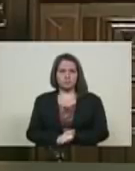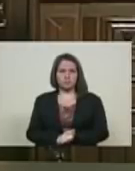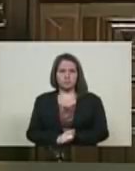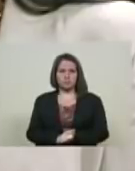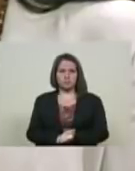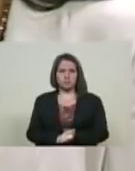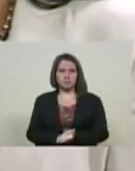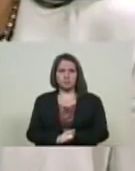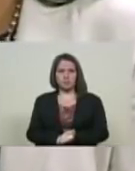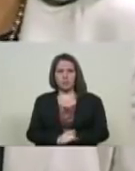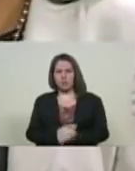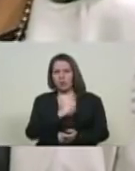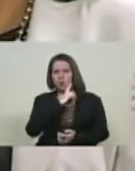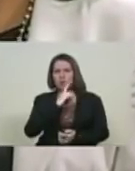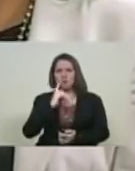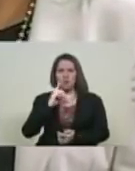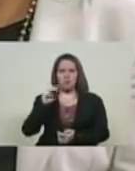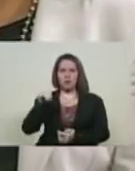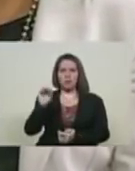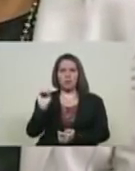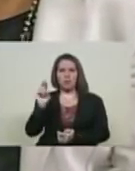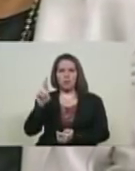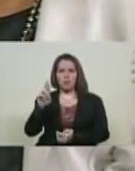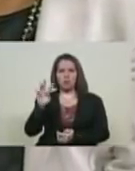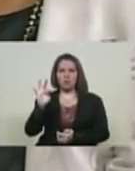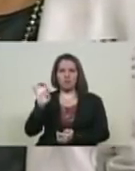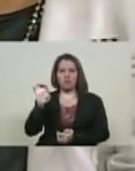alias Morfeo, precisamente.